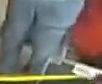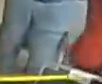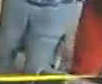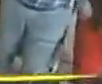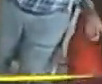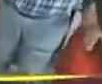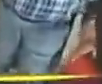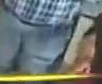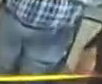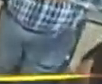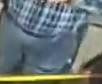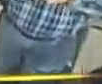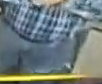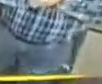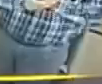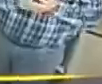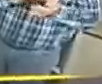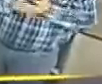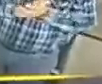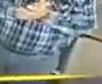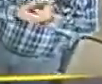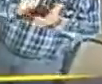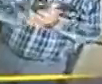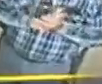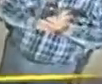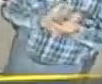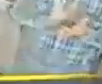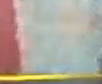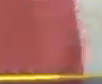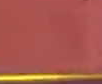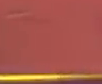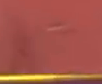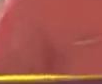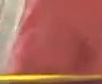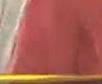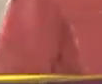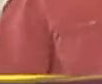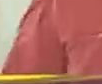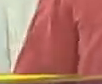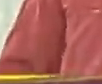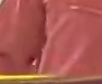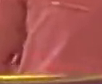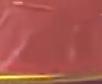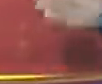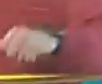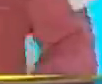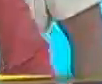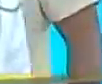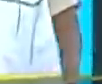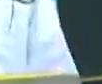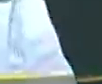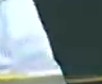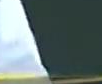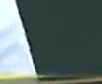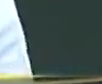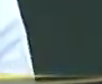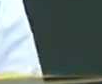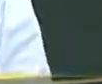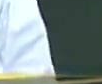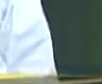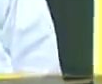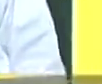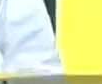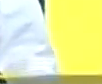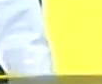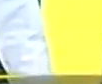diputadas del Bloque de la Patria de la Soberana Asamblea Nacional. En contexto, recordamos que con la instalación